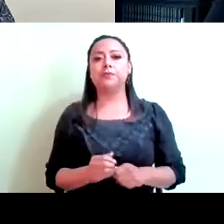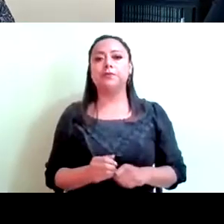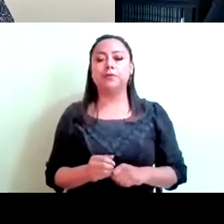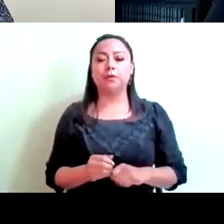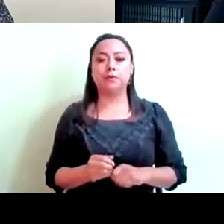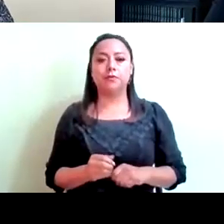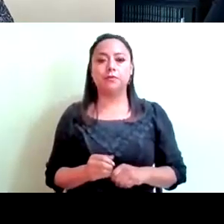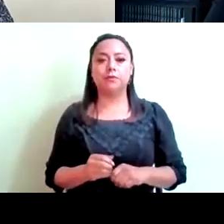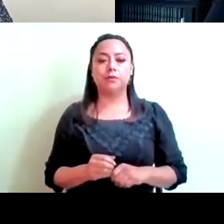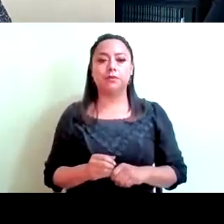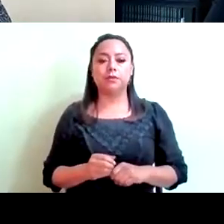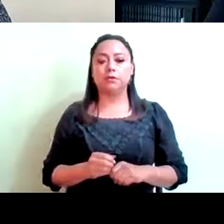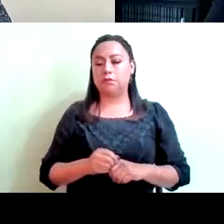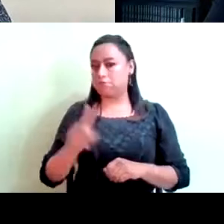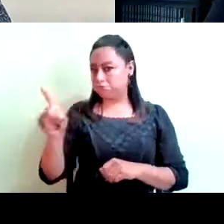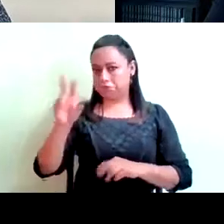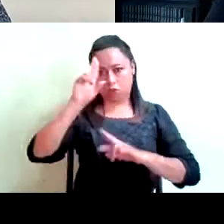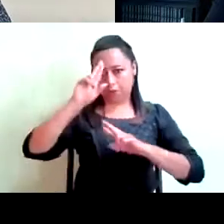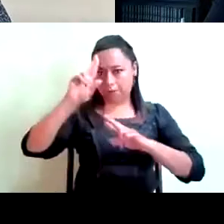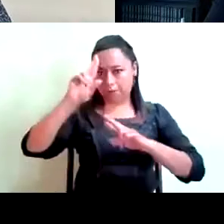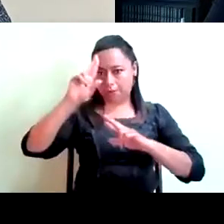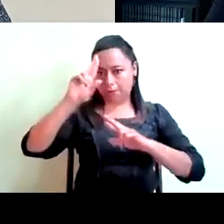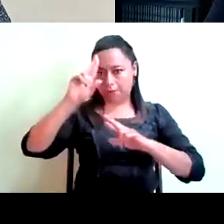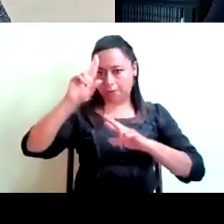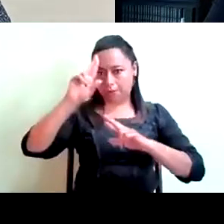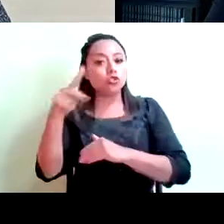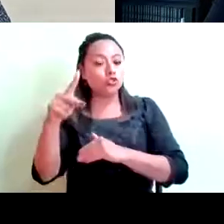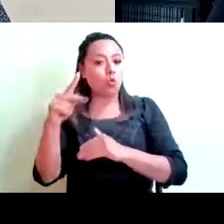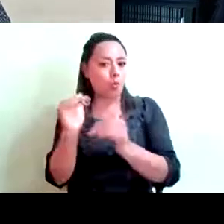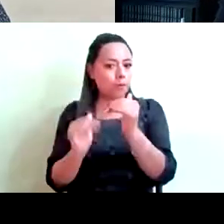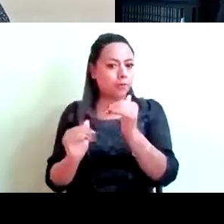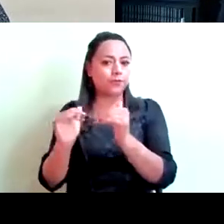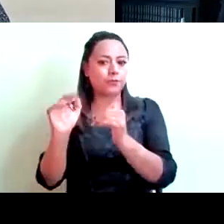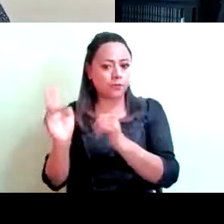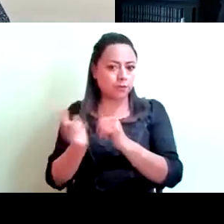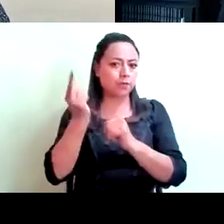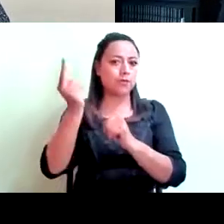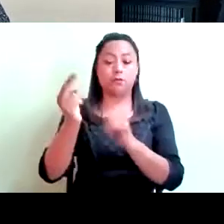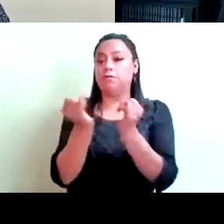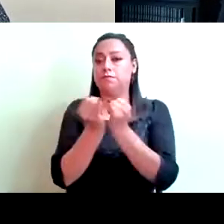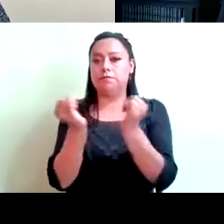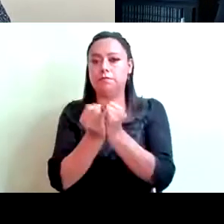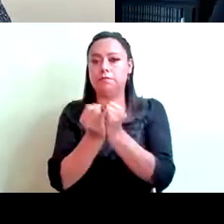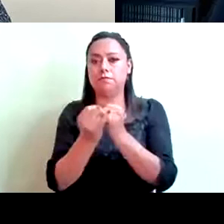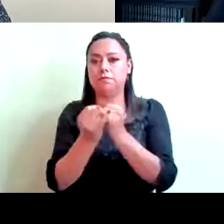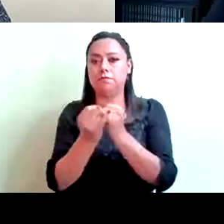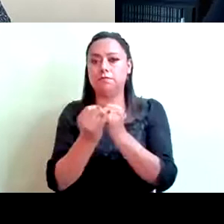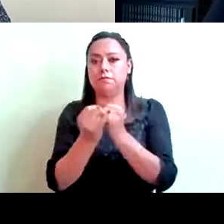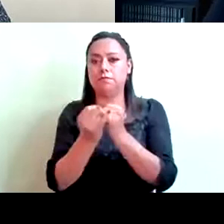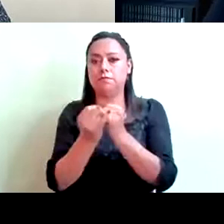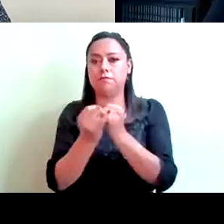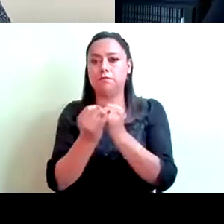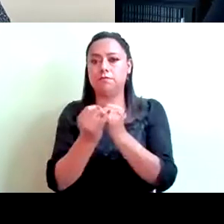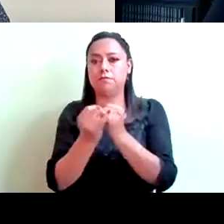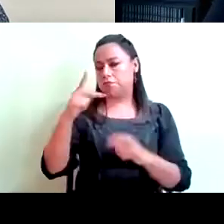respeto a la autonomía universitaria y de conformidad con sus propósitos